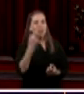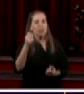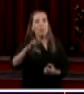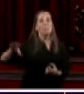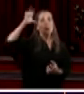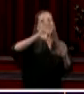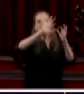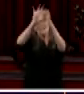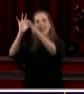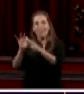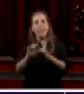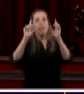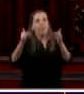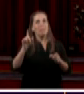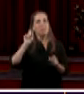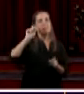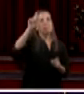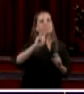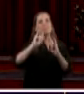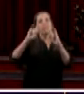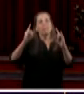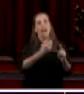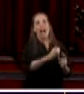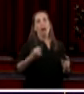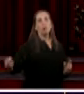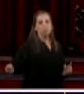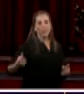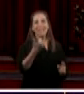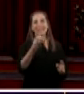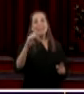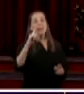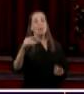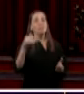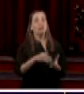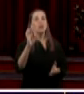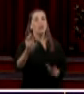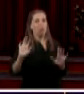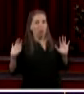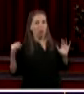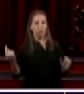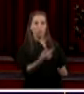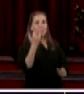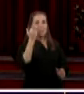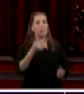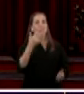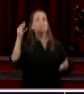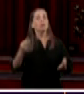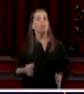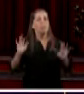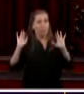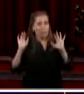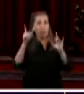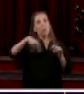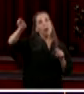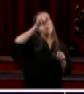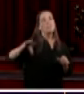otro cómo se siente el gobierno para obtener los votos fundamentalmente con los gobernadores porque Y entonces Entonces qué va a pasar van a empezar